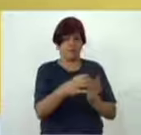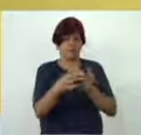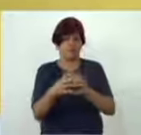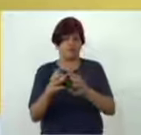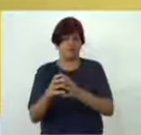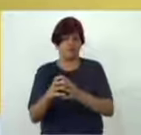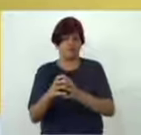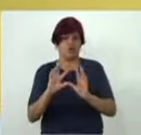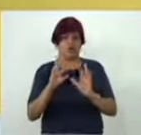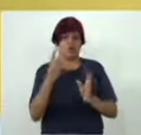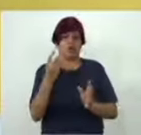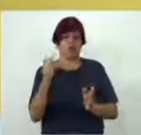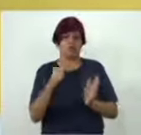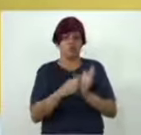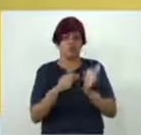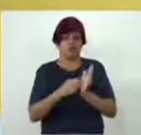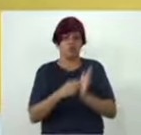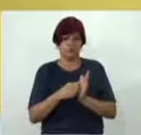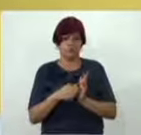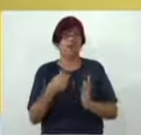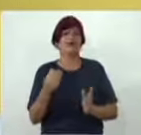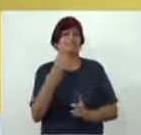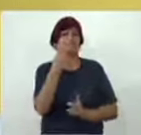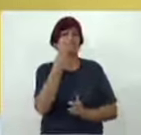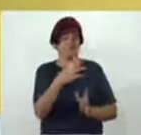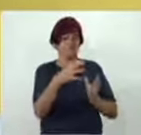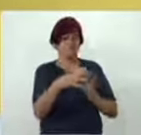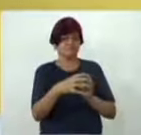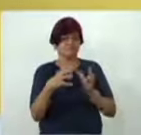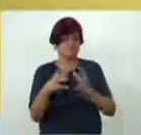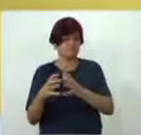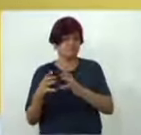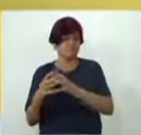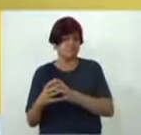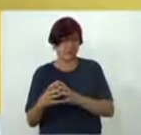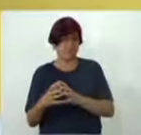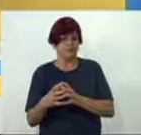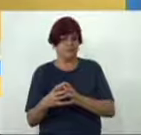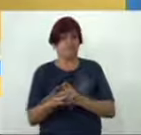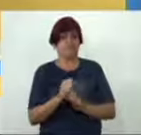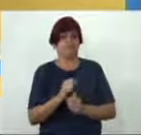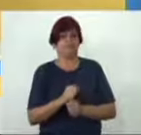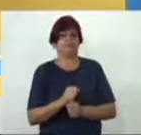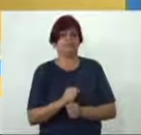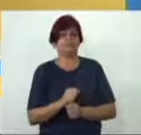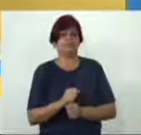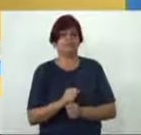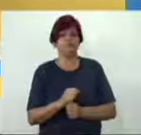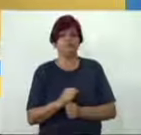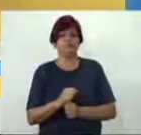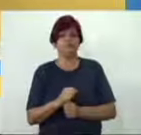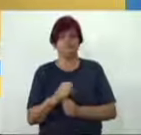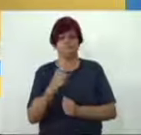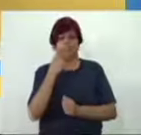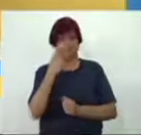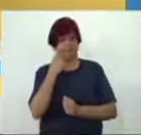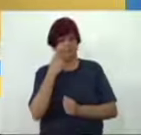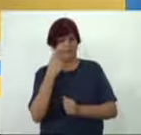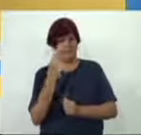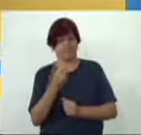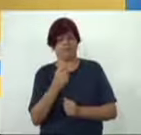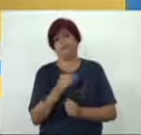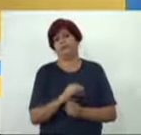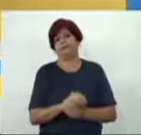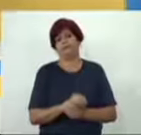puntos de referencia tienen que existir, educadoras? Tres puntos de referencia, ¿verdad? Entonces, vamos a ver que,